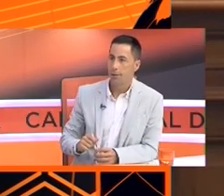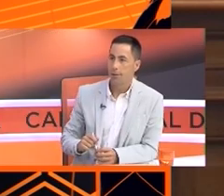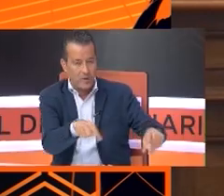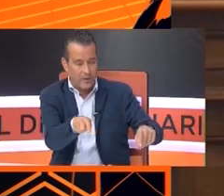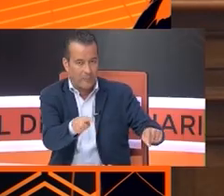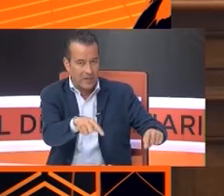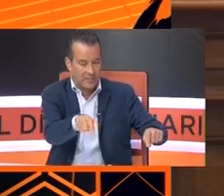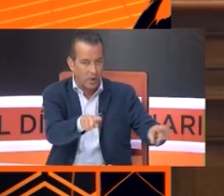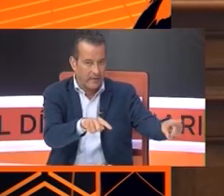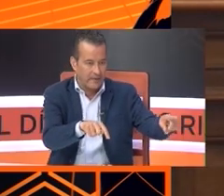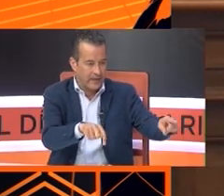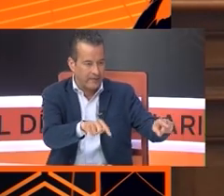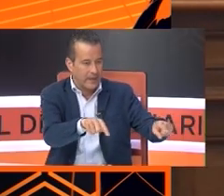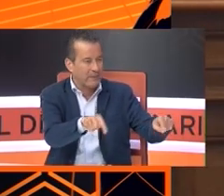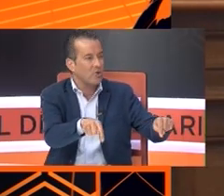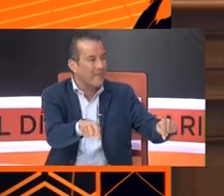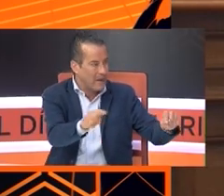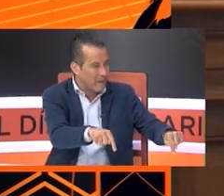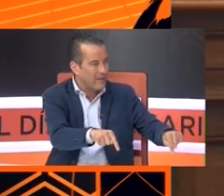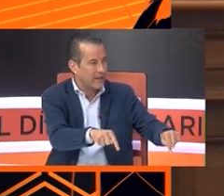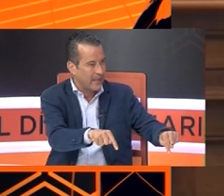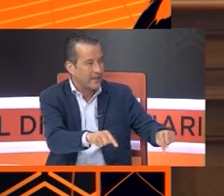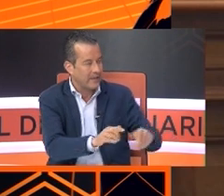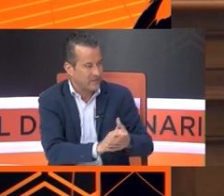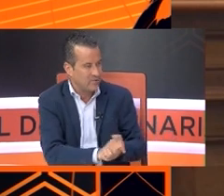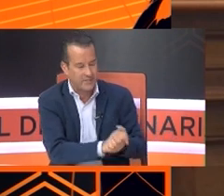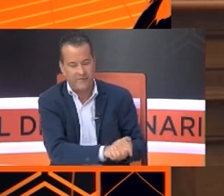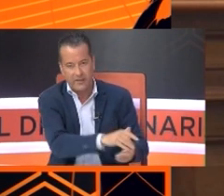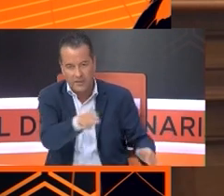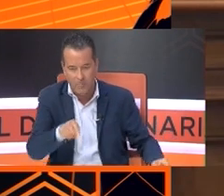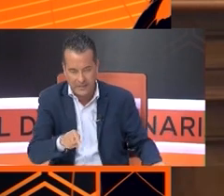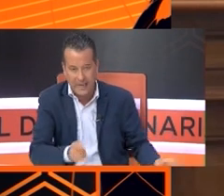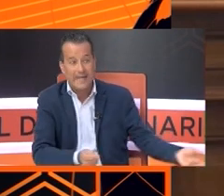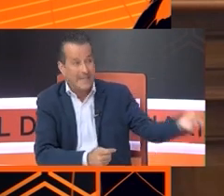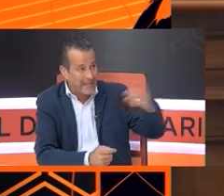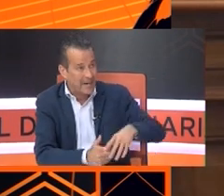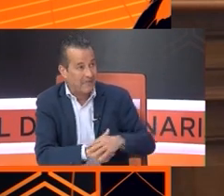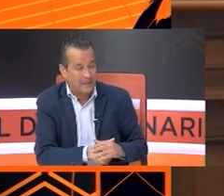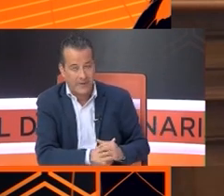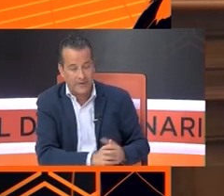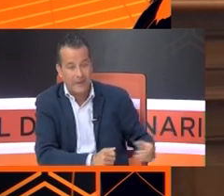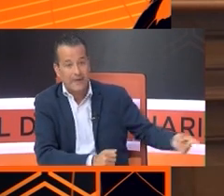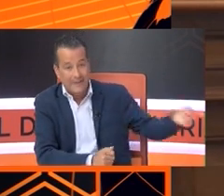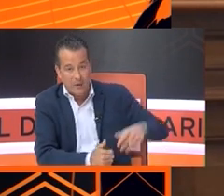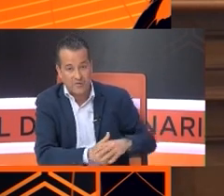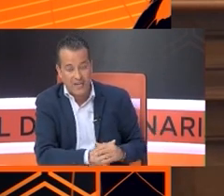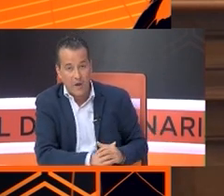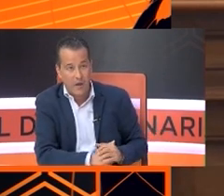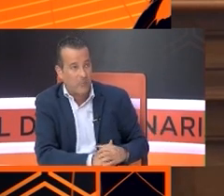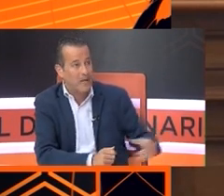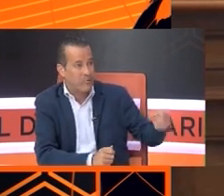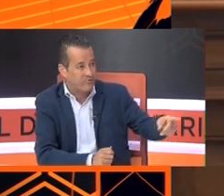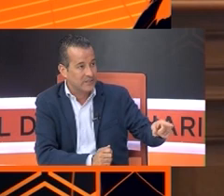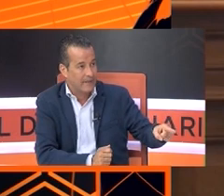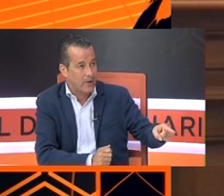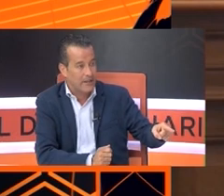un hombre además muy querido por el sector del PSOE de Las Palmas de Gran Canaria, Chano Franqui y compañía. Y que llega efectivamente de la Consejería de Obras